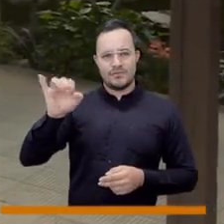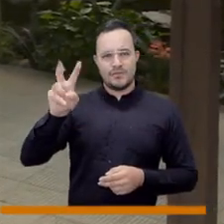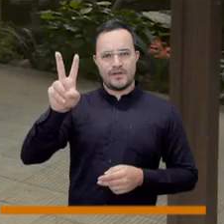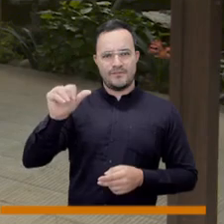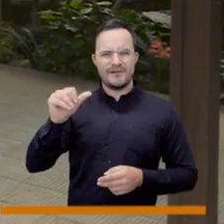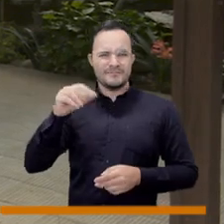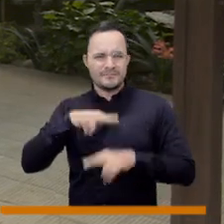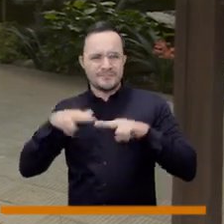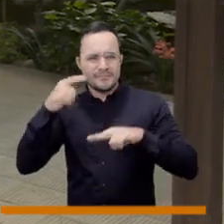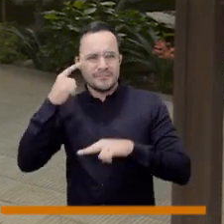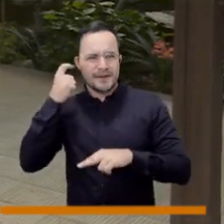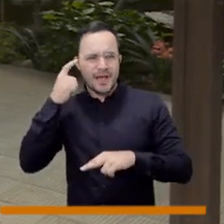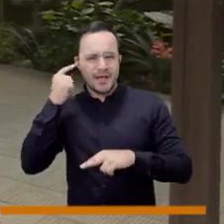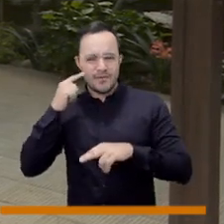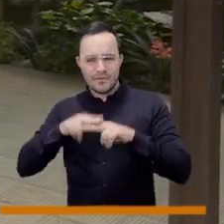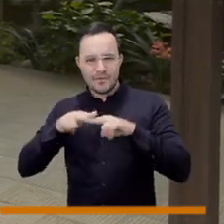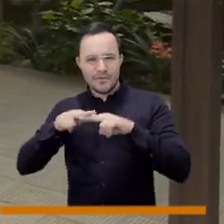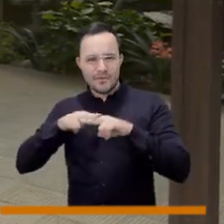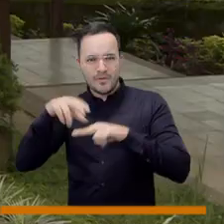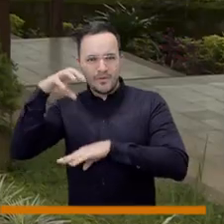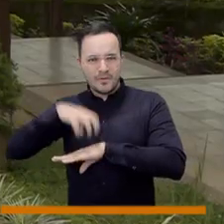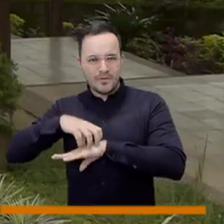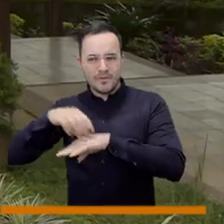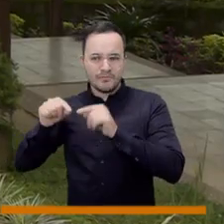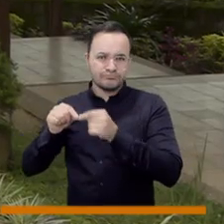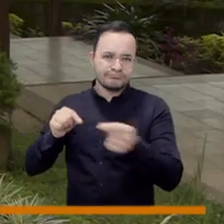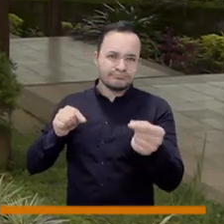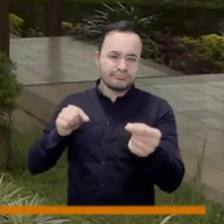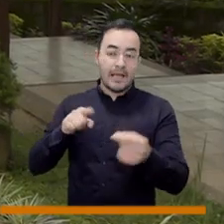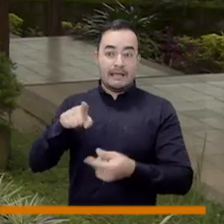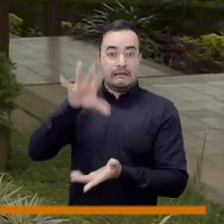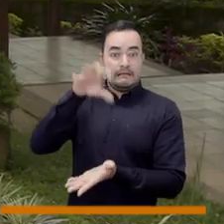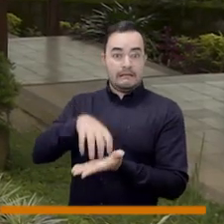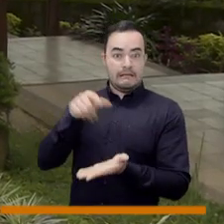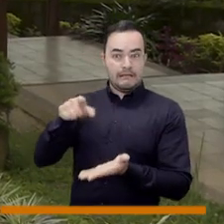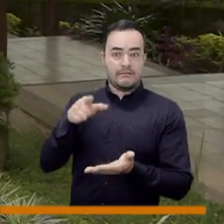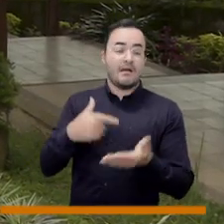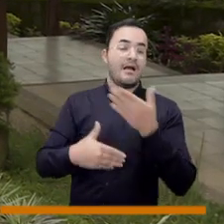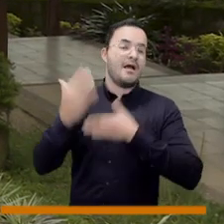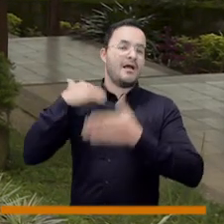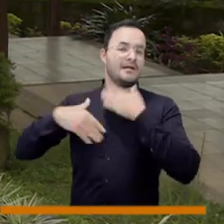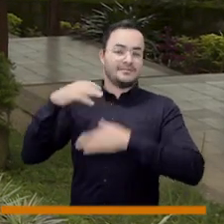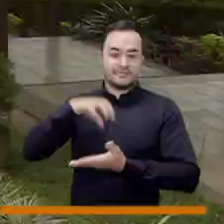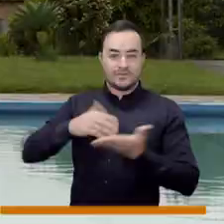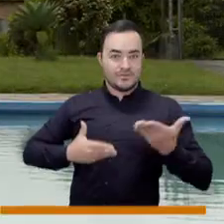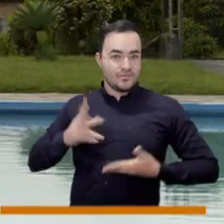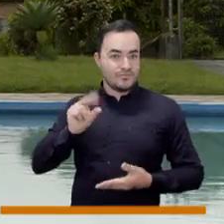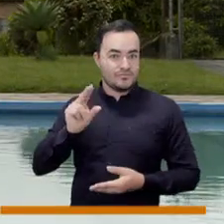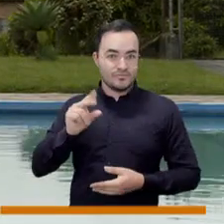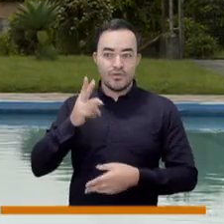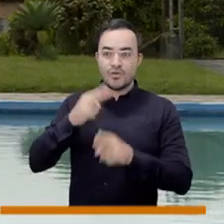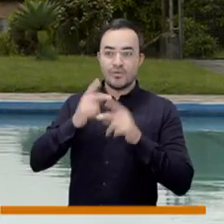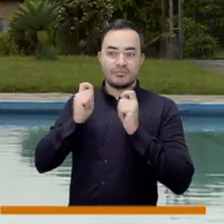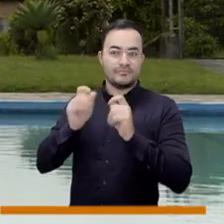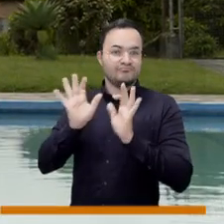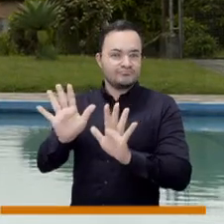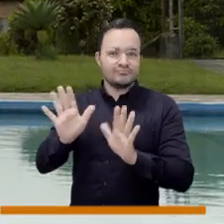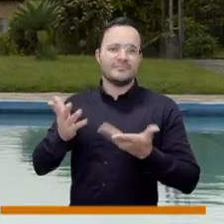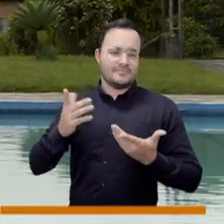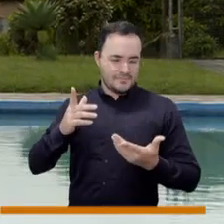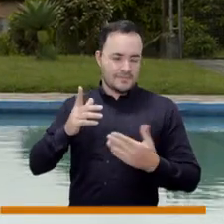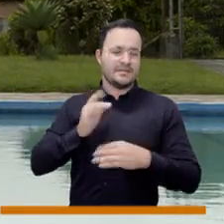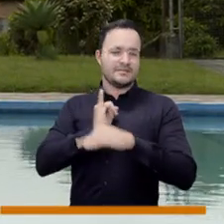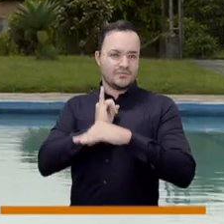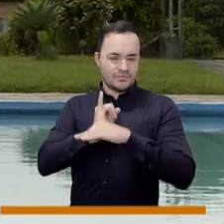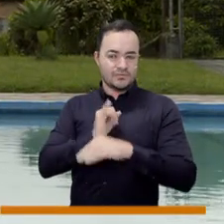Prado. Ese centro comercial era la antigua sede del Seminario Mayor de Medellín, y allí estaban fusionados